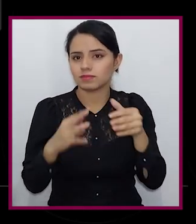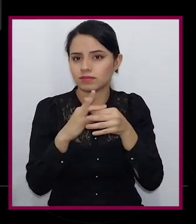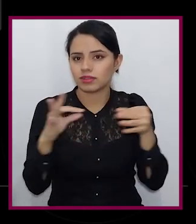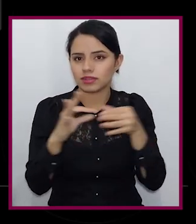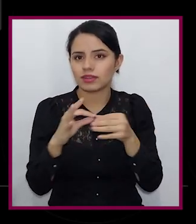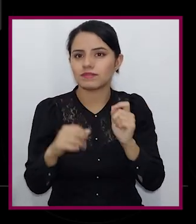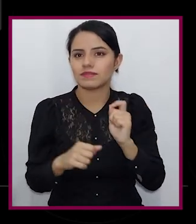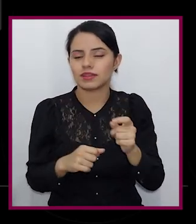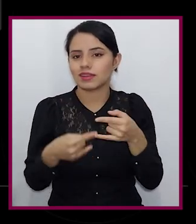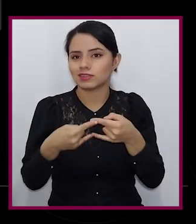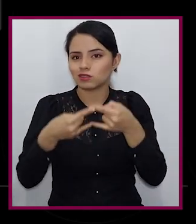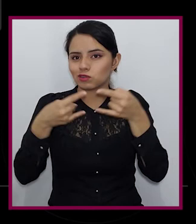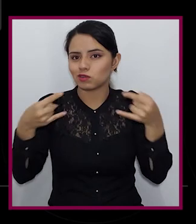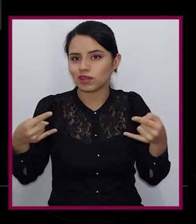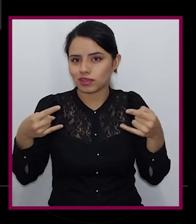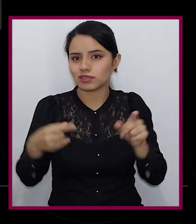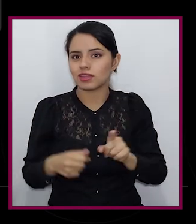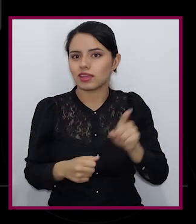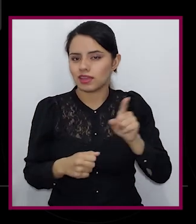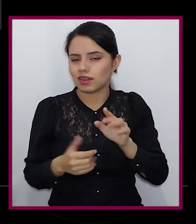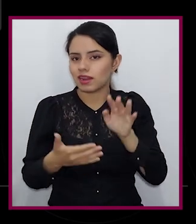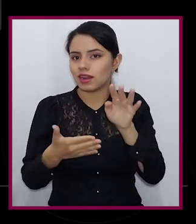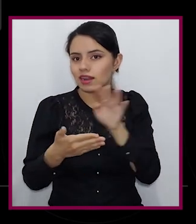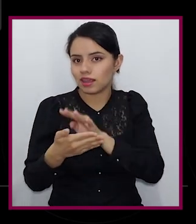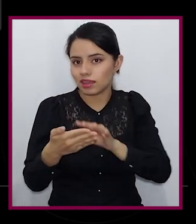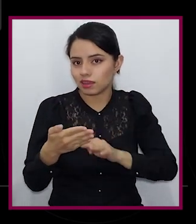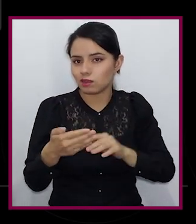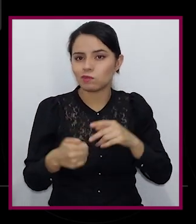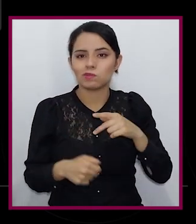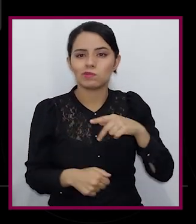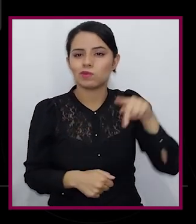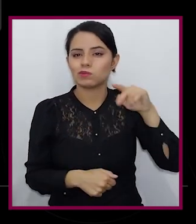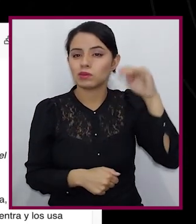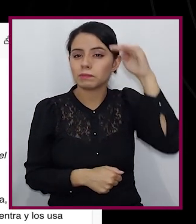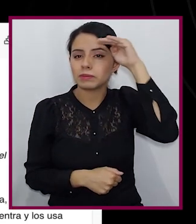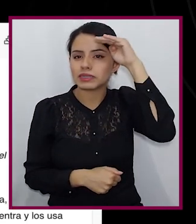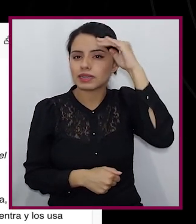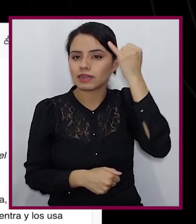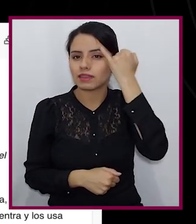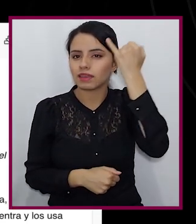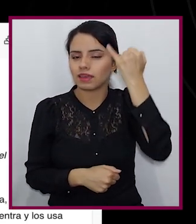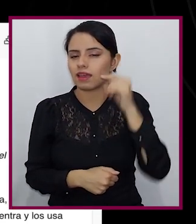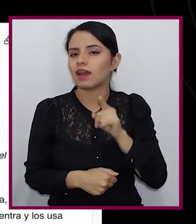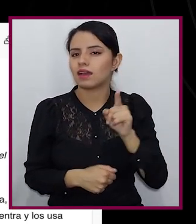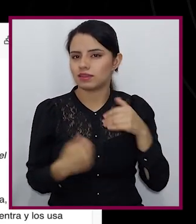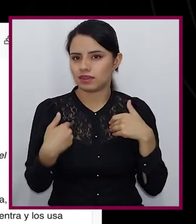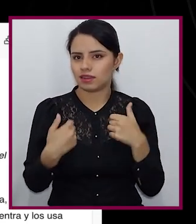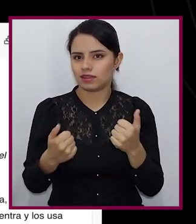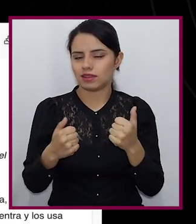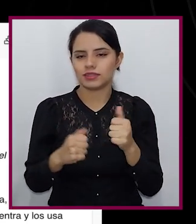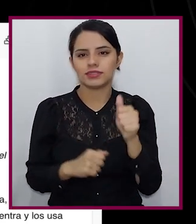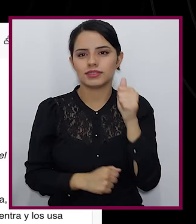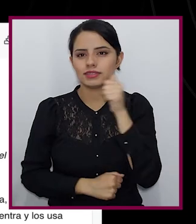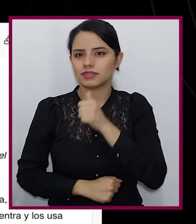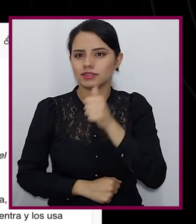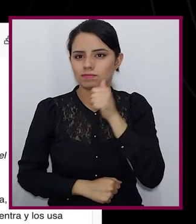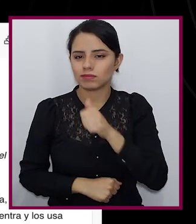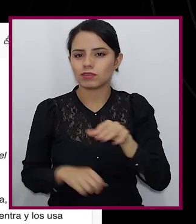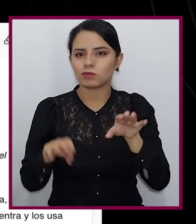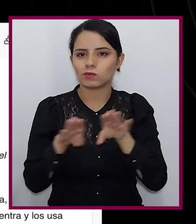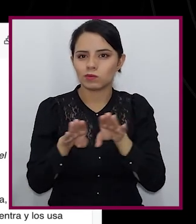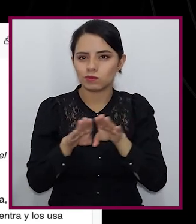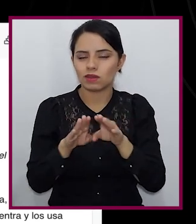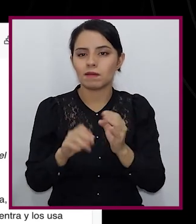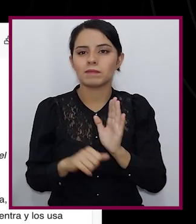algunas novelas que él ha leído y su interpretación sobre estas, pero siempre desde un enfoque de